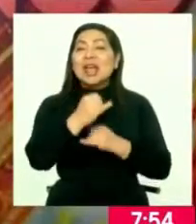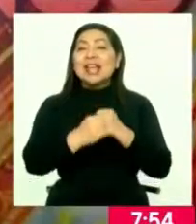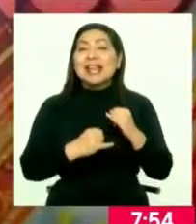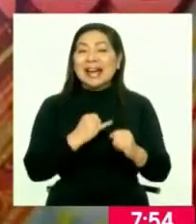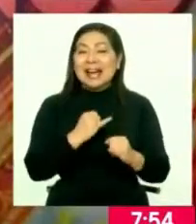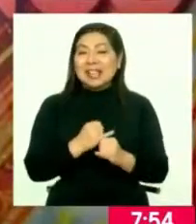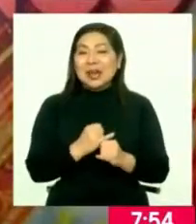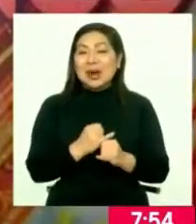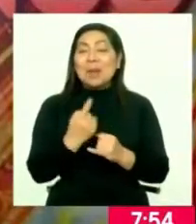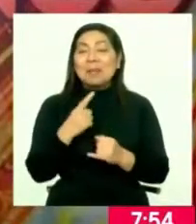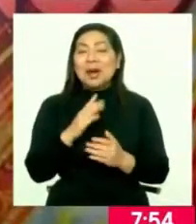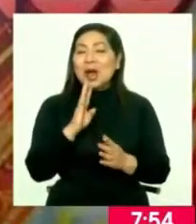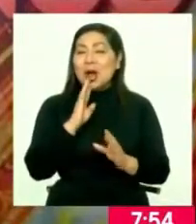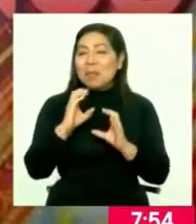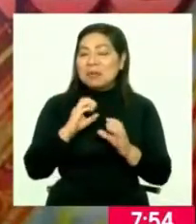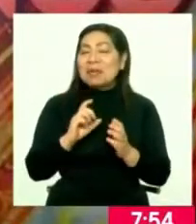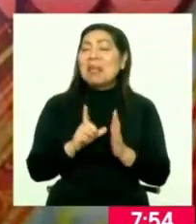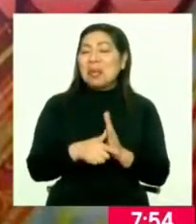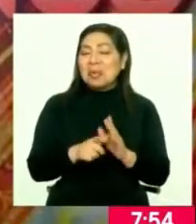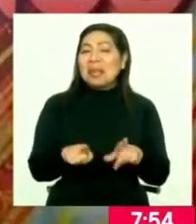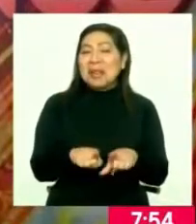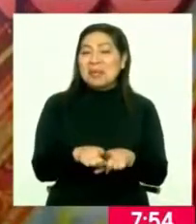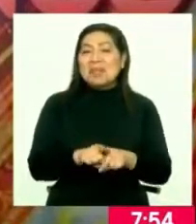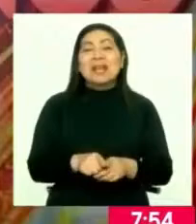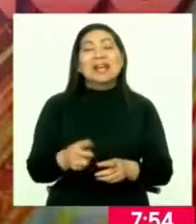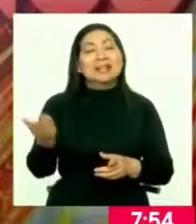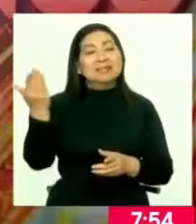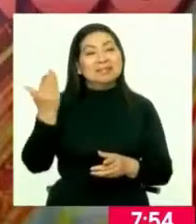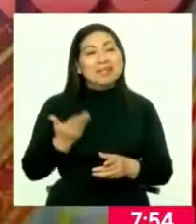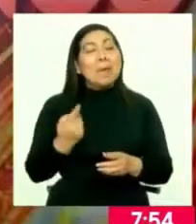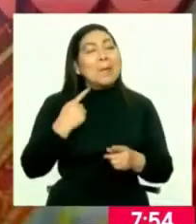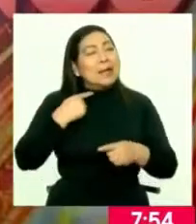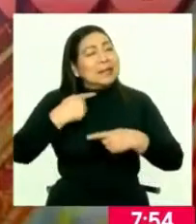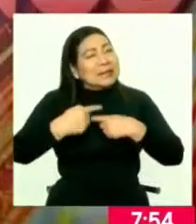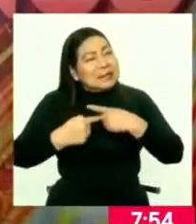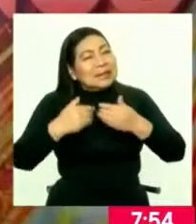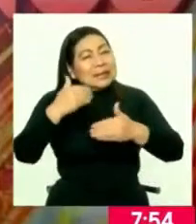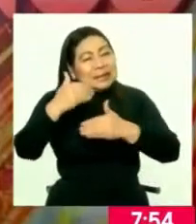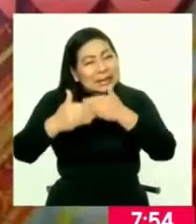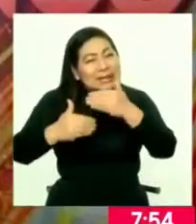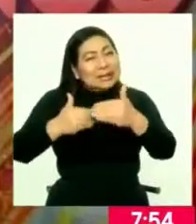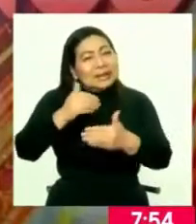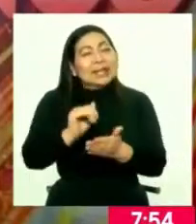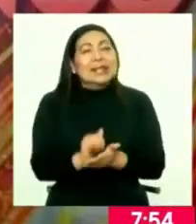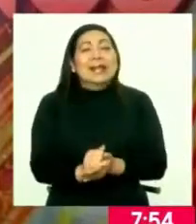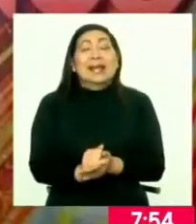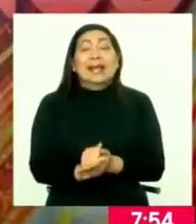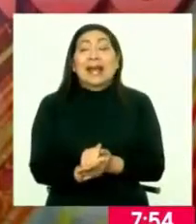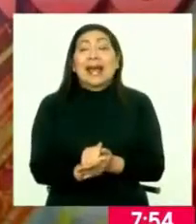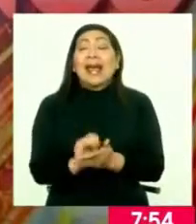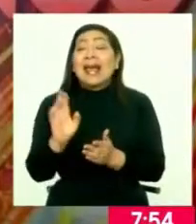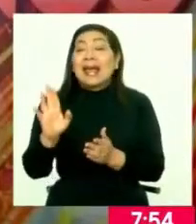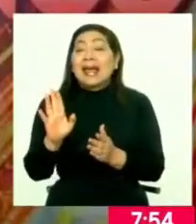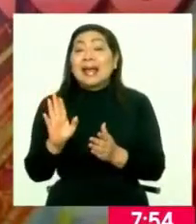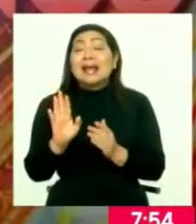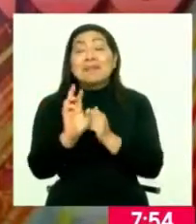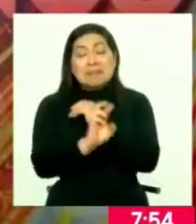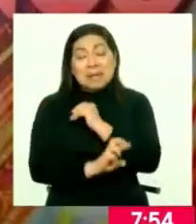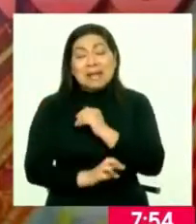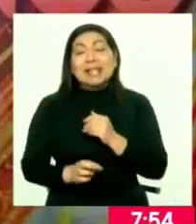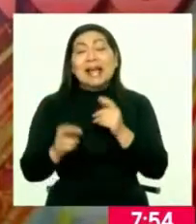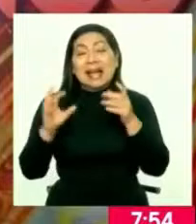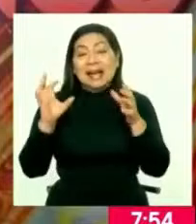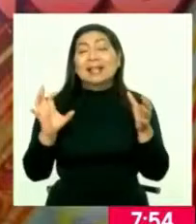internacionalista, ha estado conversando con nosotros. Más adelante lo tendremos también en nuestra programación para ir siguiendo paso a paso lo que sucede en el Reino